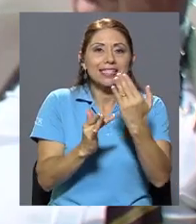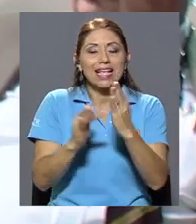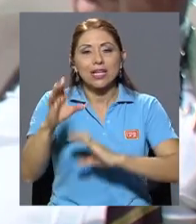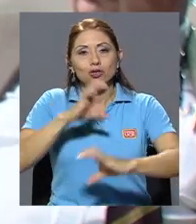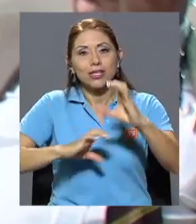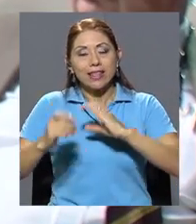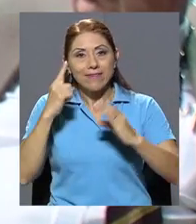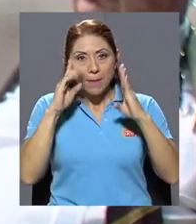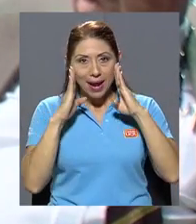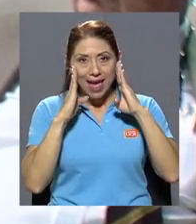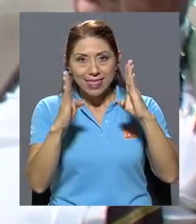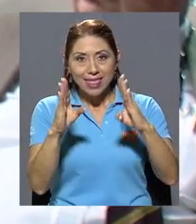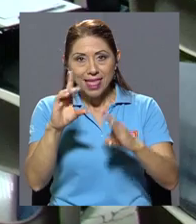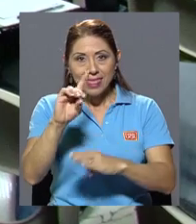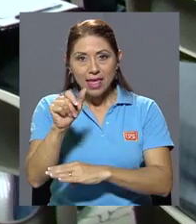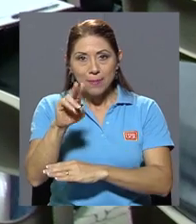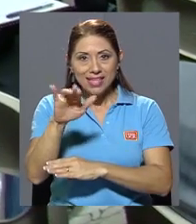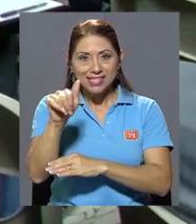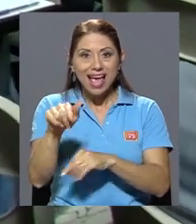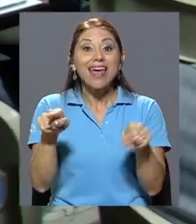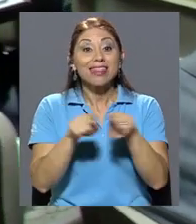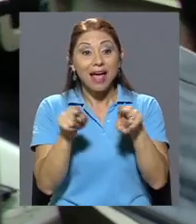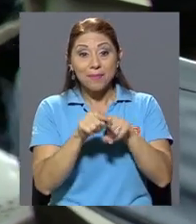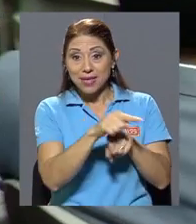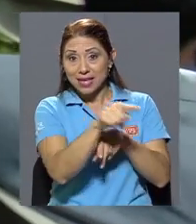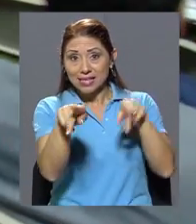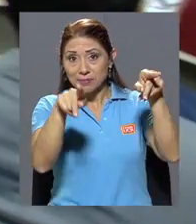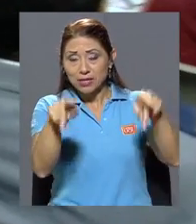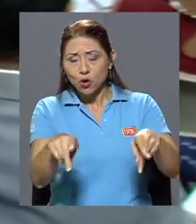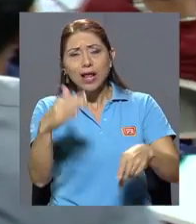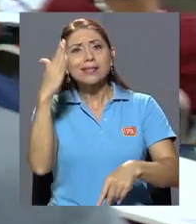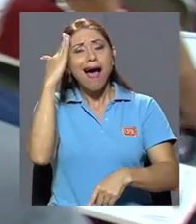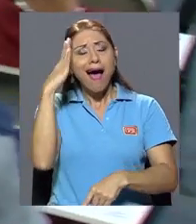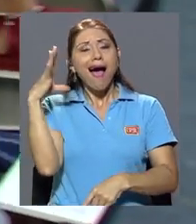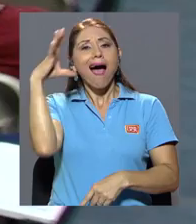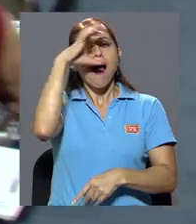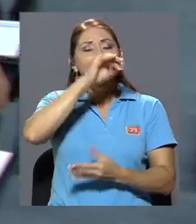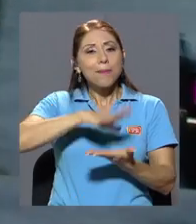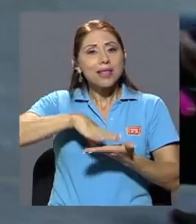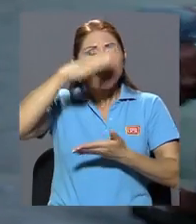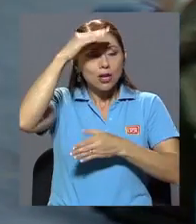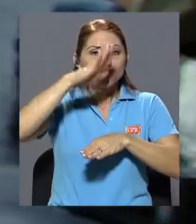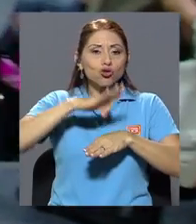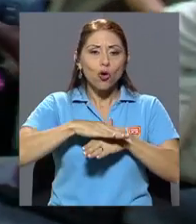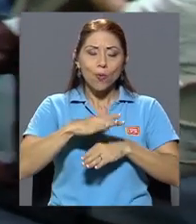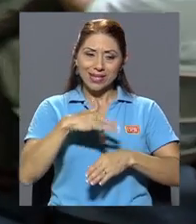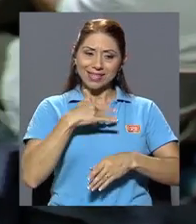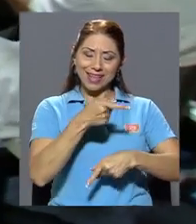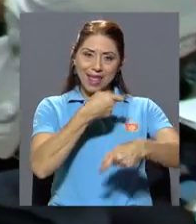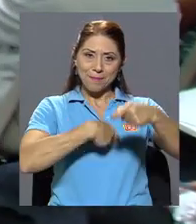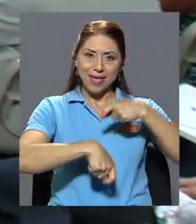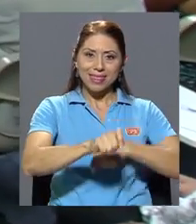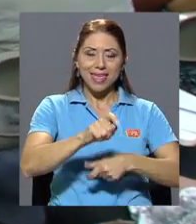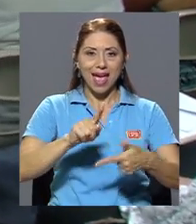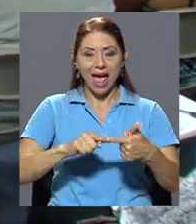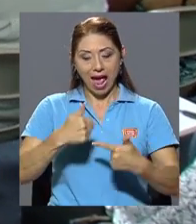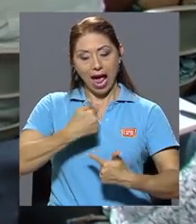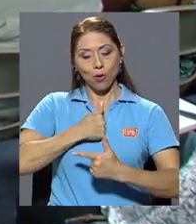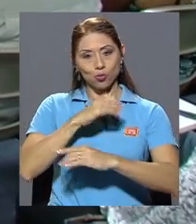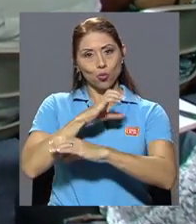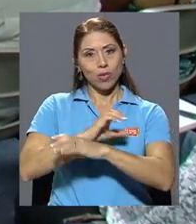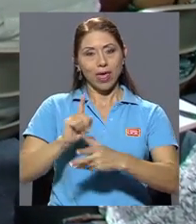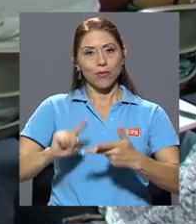para tratar con la demencia, se sensibilizó al público en general en temas de empatía, autocuidado y felicidad.